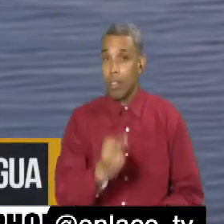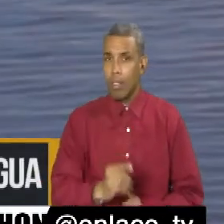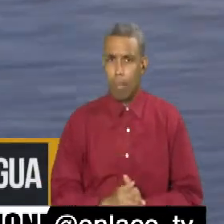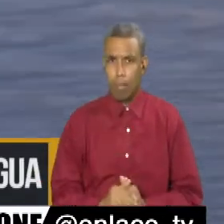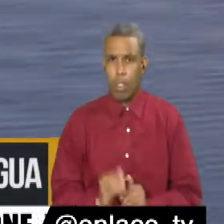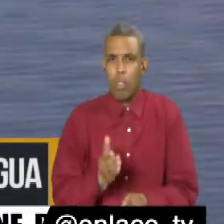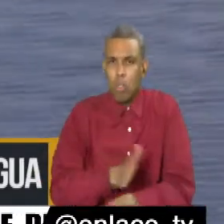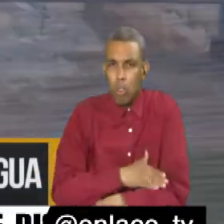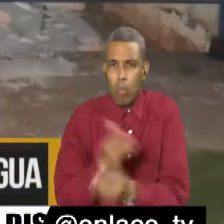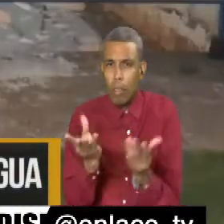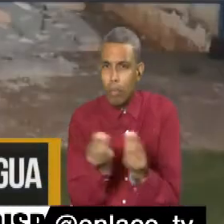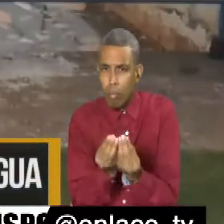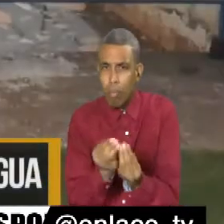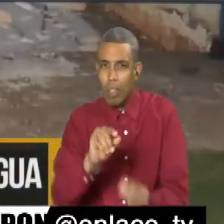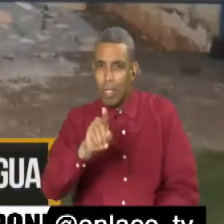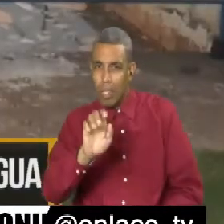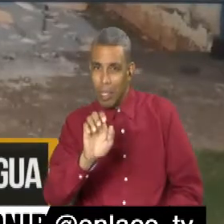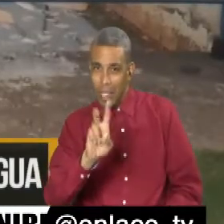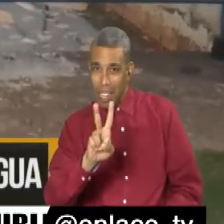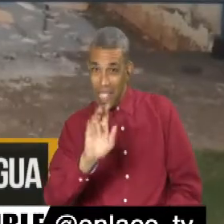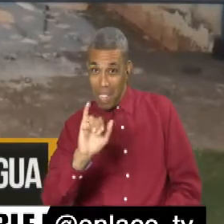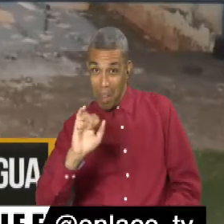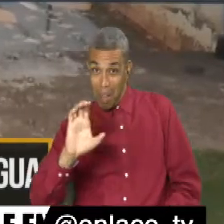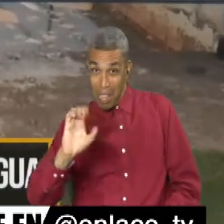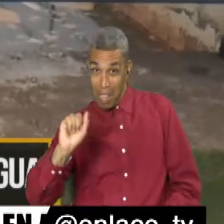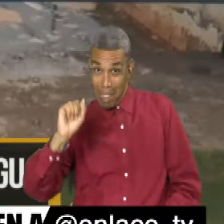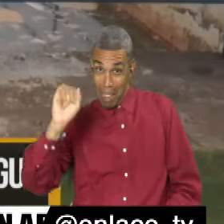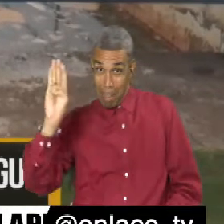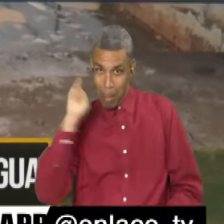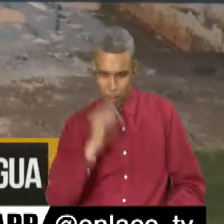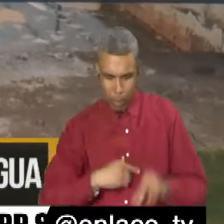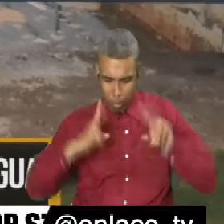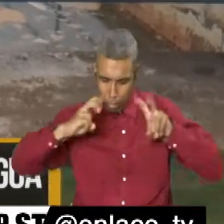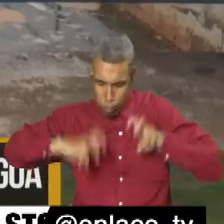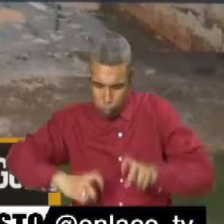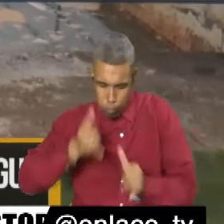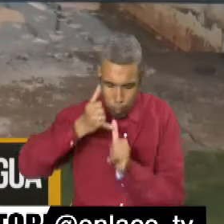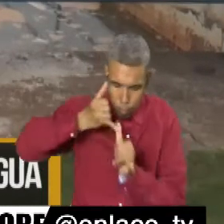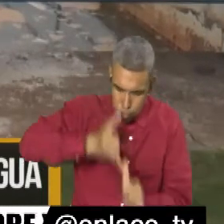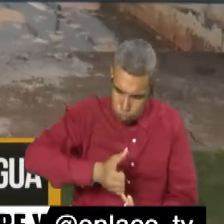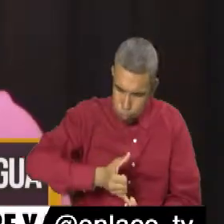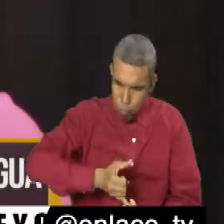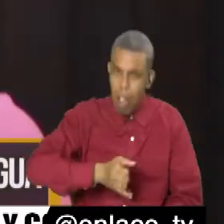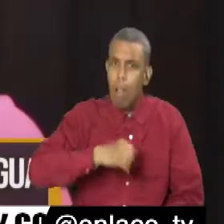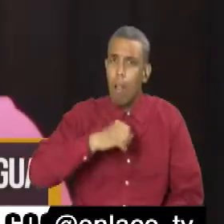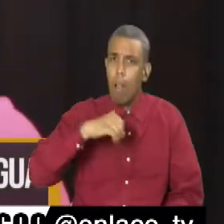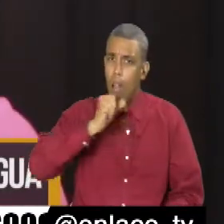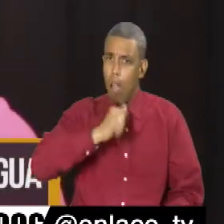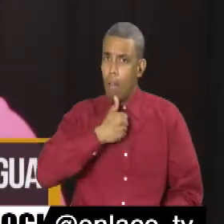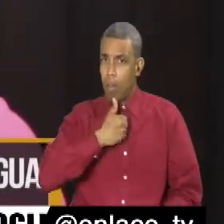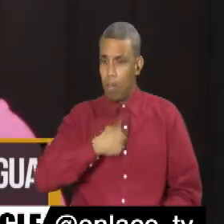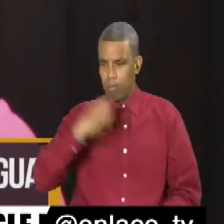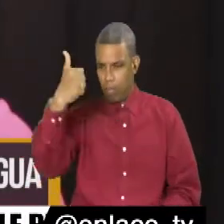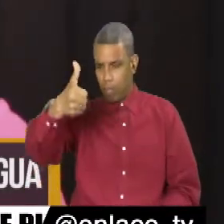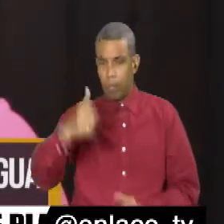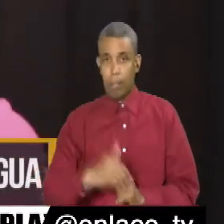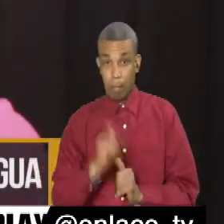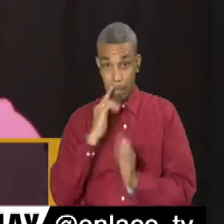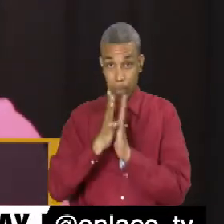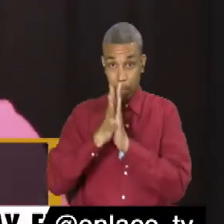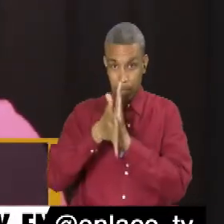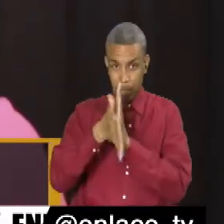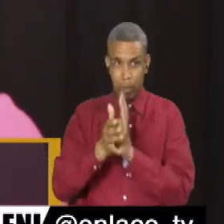el CIVICAT dio a conocer que el agua de Barranca Bermeja está dentro de los estándares permitidos para su consumo. Nosotros estamos monitoreando a la